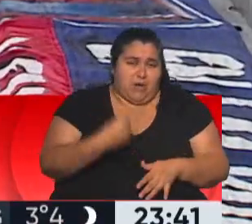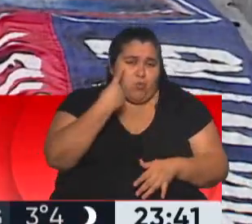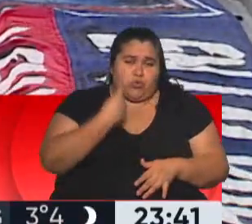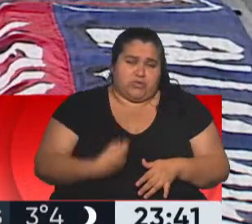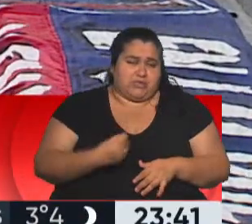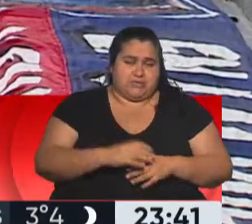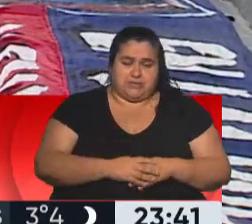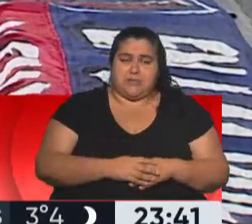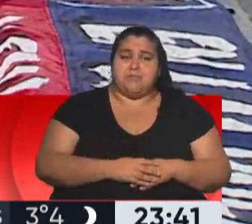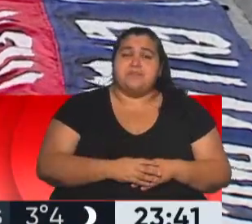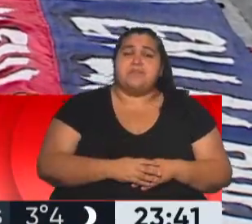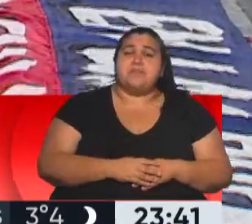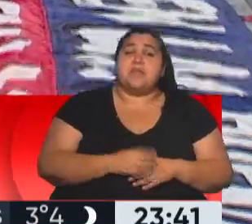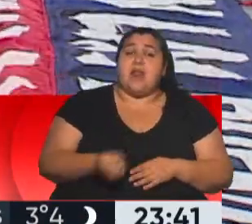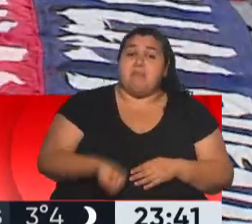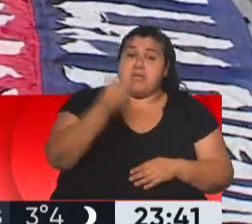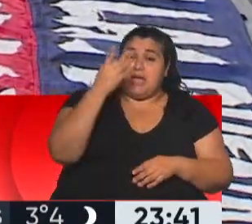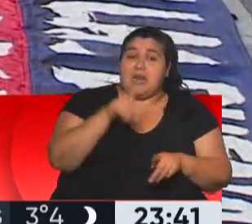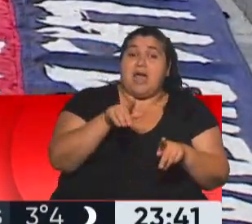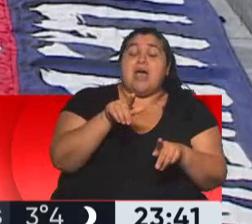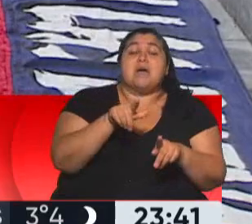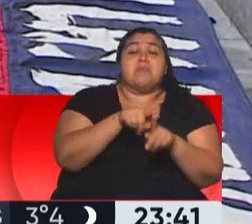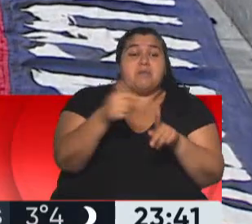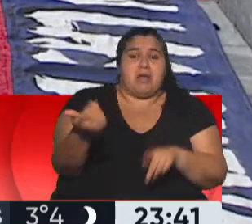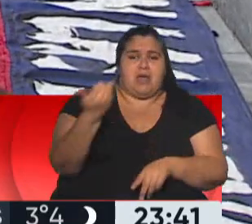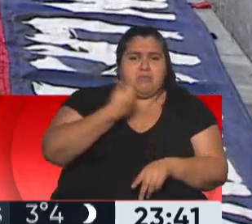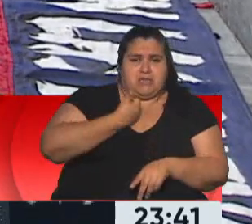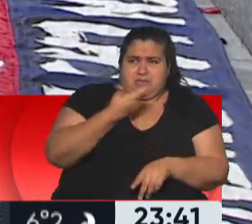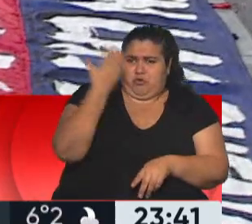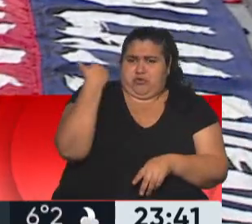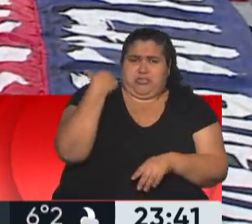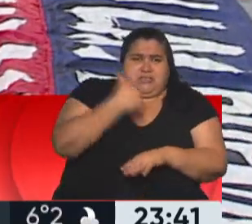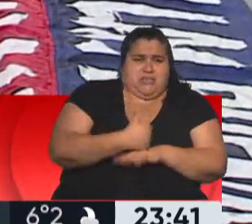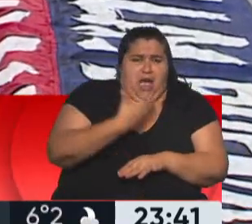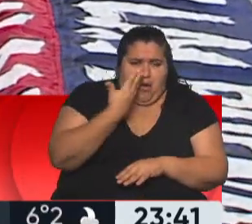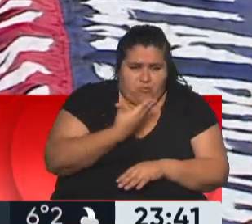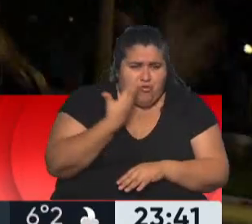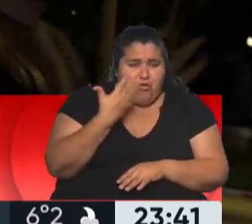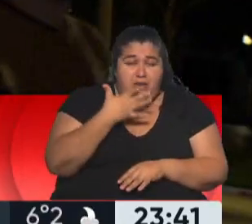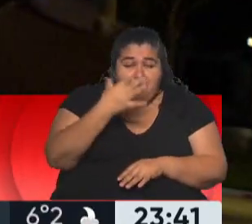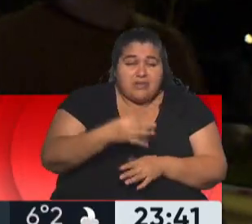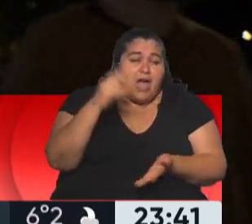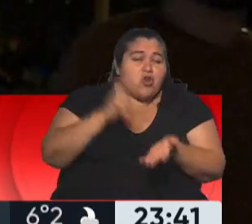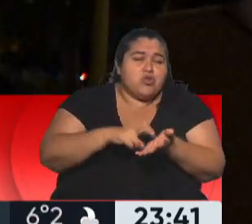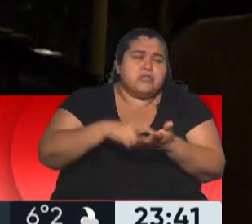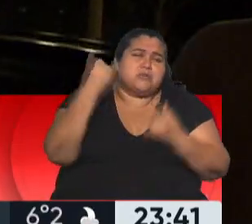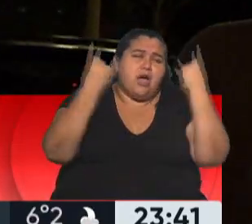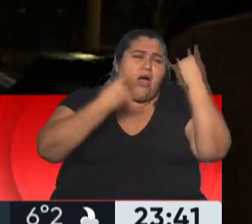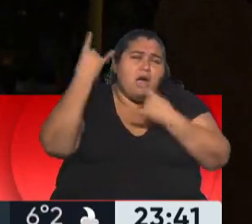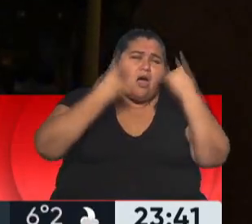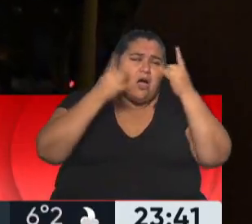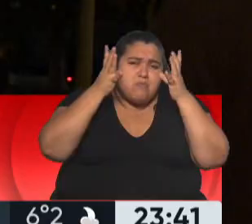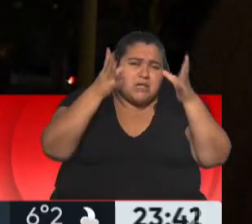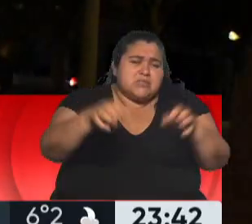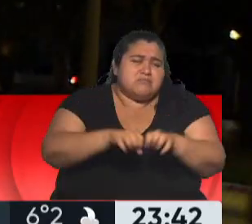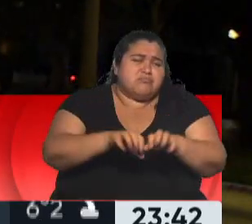Mañana mi mamá me dice, se murió el Papa Francisco y dirá, pero si ayer había hablado, ¿no? ¿Será que hay tantas noticias falsas en internet? Y después,